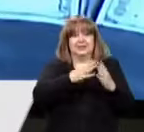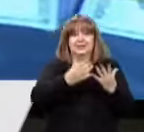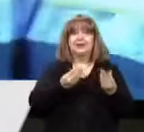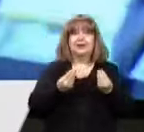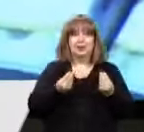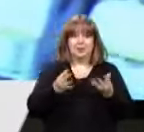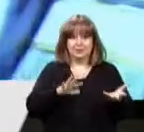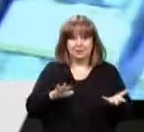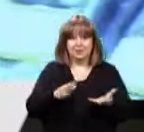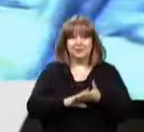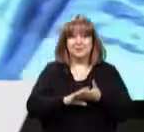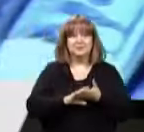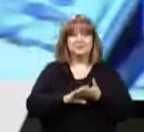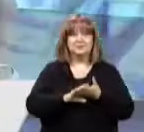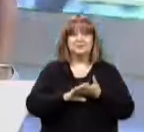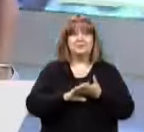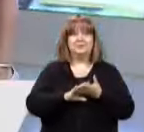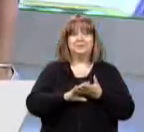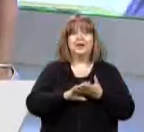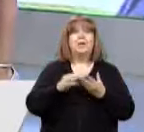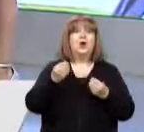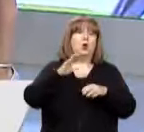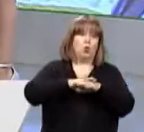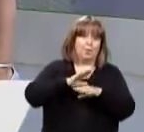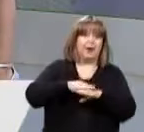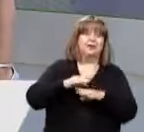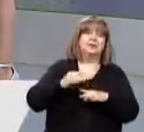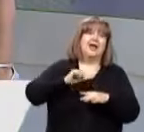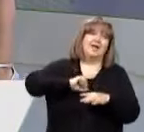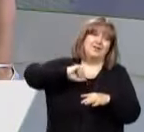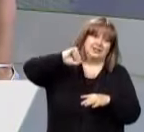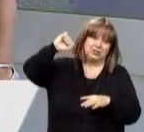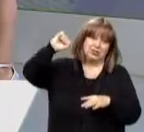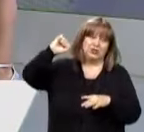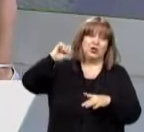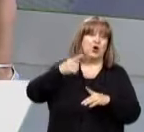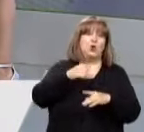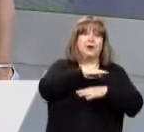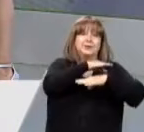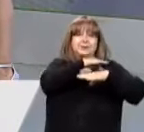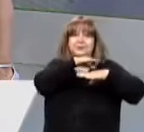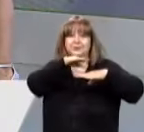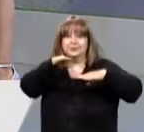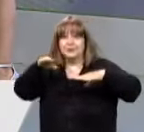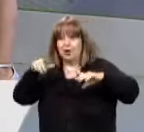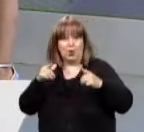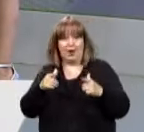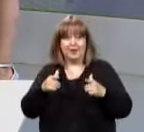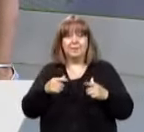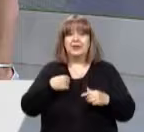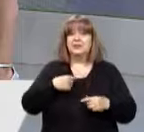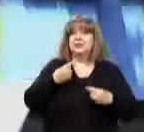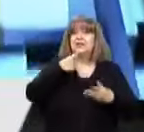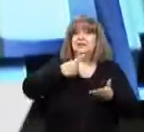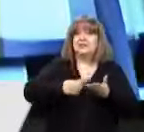sino porque Porque hay tanta emisión monetaria tanta inflación que cambian mucho la regla del juego entonces hay que tener flexibilidad a la hora de tomar